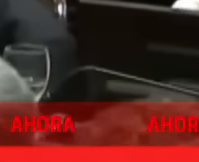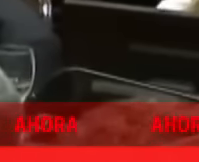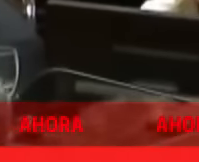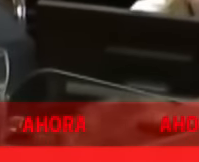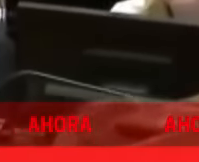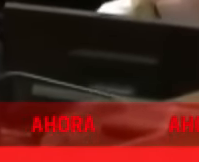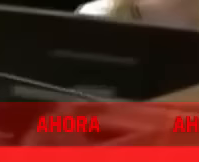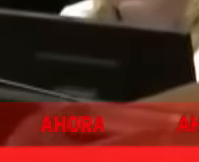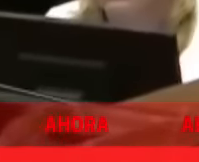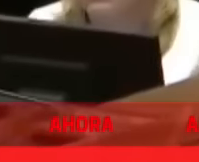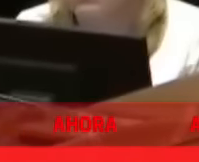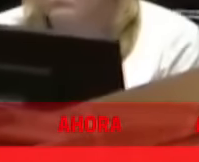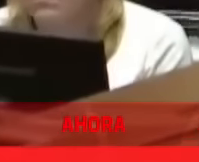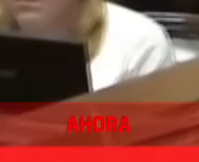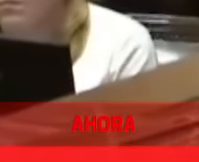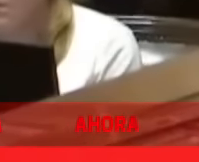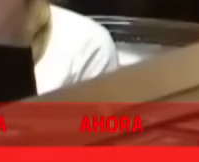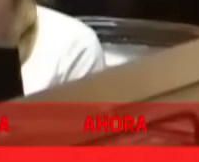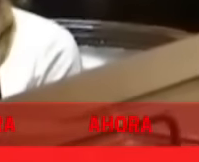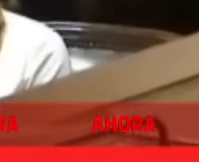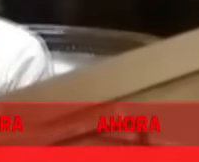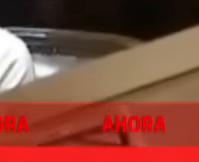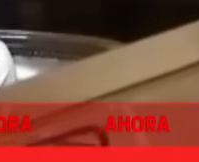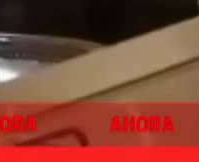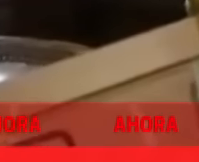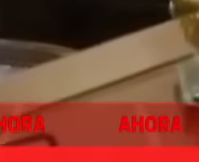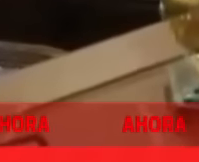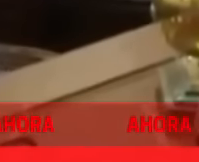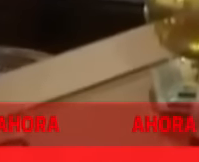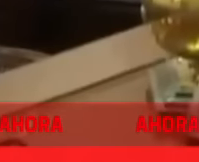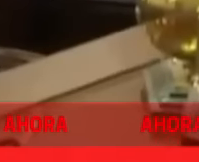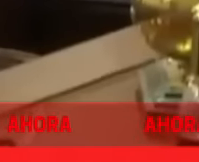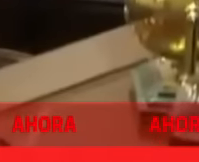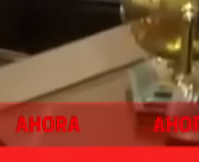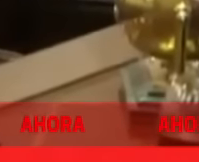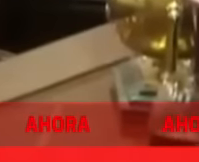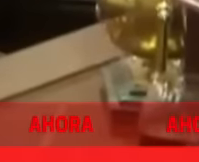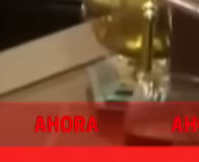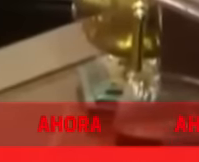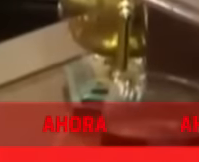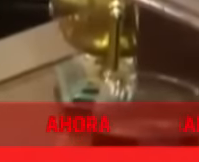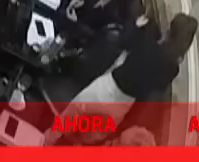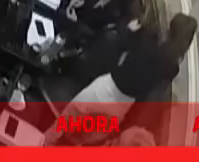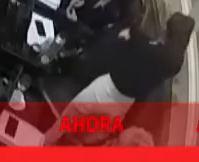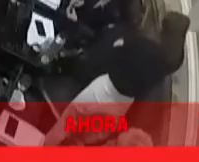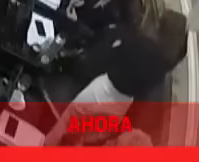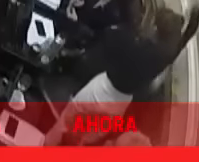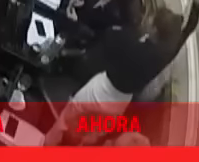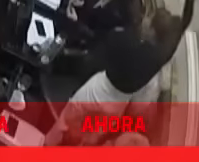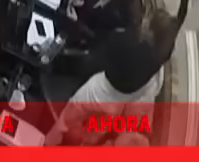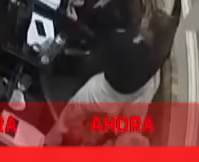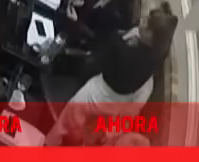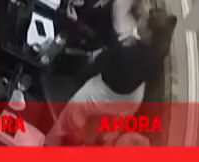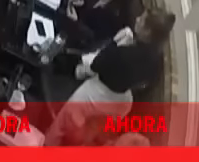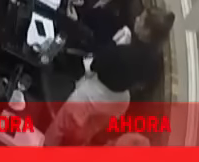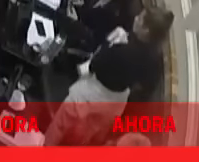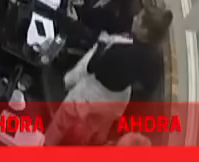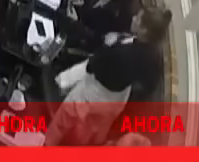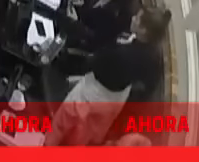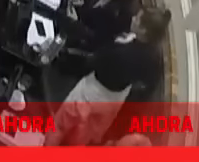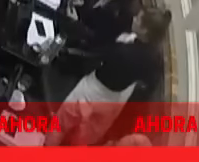temas vinculados a la educación, principalmente. Sí, el FONID, a ver, estamos FONID, hablando, ¿no? Estamos hablando del FONID, del Fondo uh-huh. Nacional de